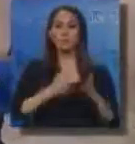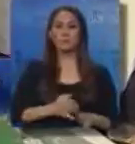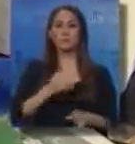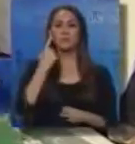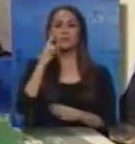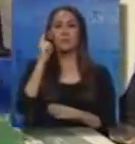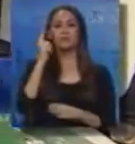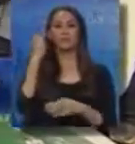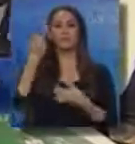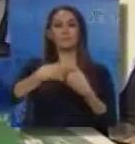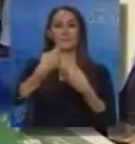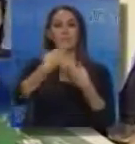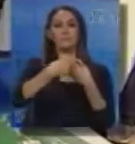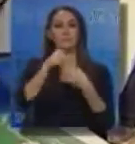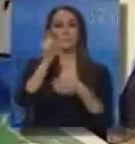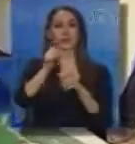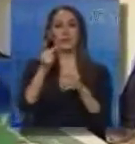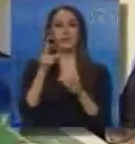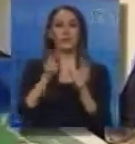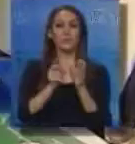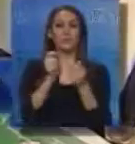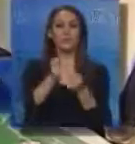teletrabajo participaron de este evento.